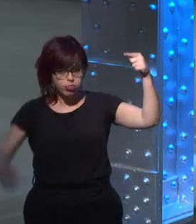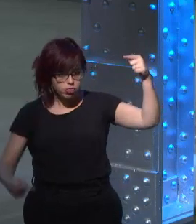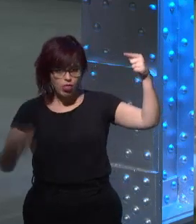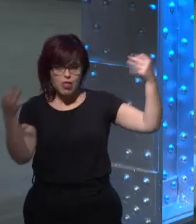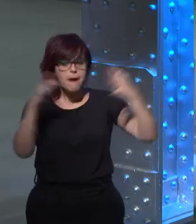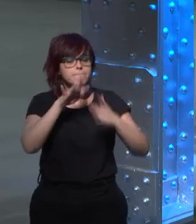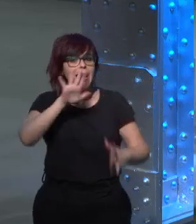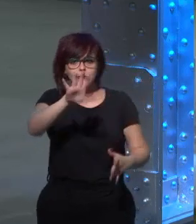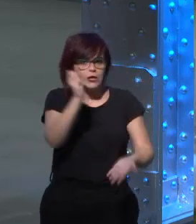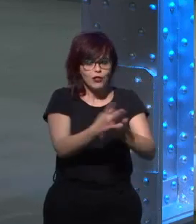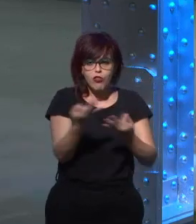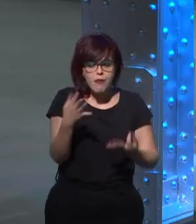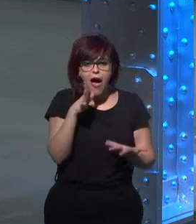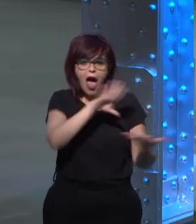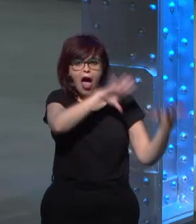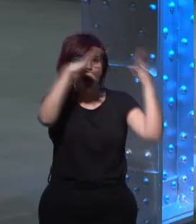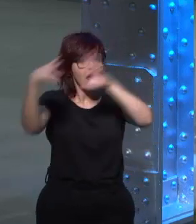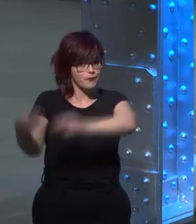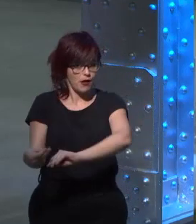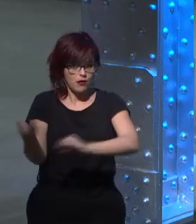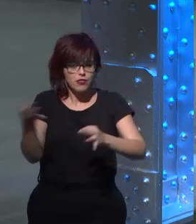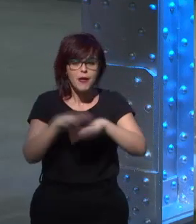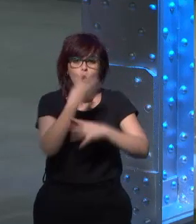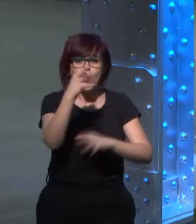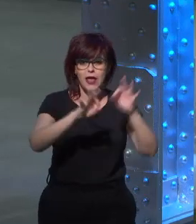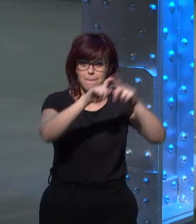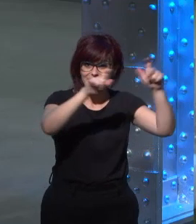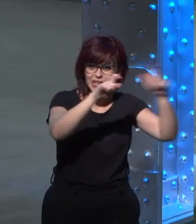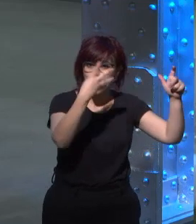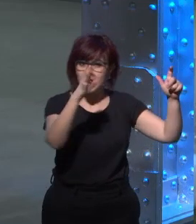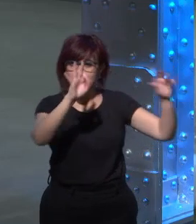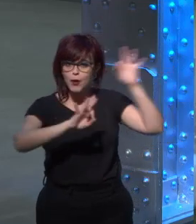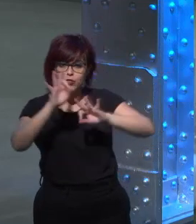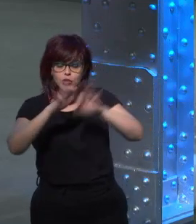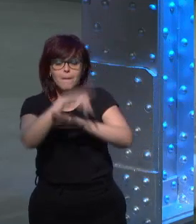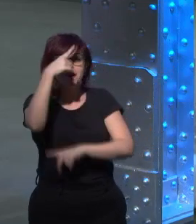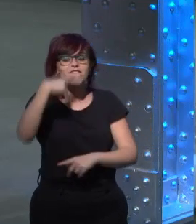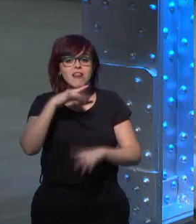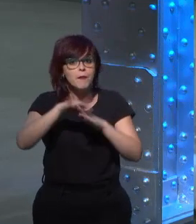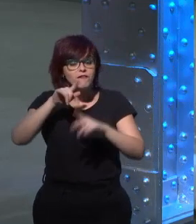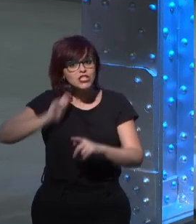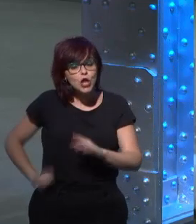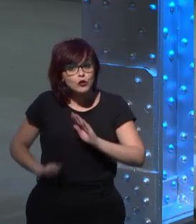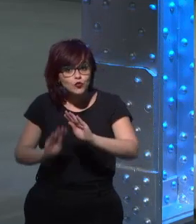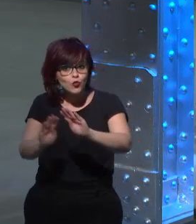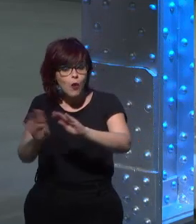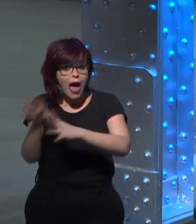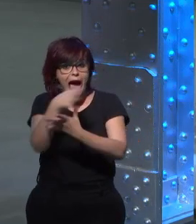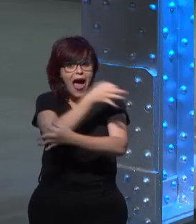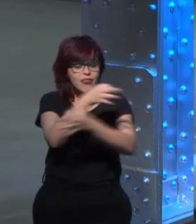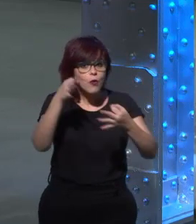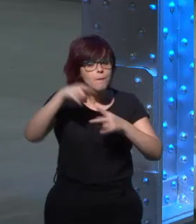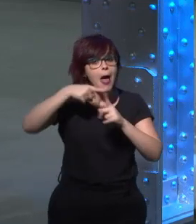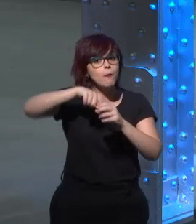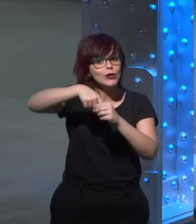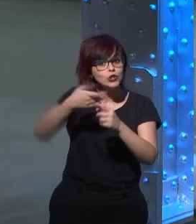afrontarlo como es. Ya hay empresas, exactamente un 40% de empresas, que no encuentran perfiles profesionales adecuados a puestos